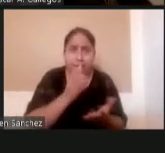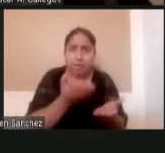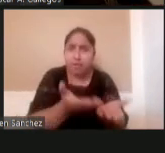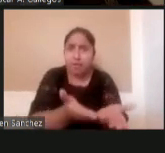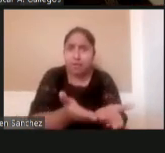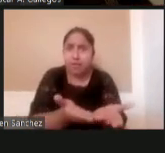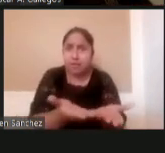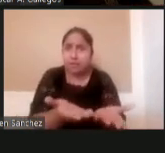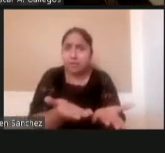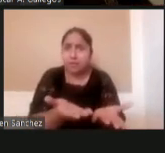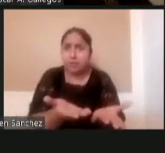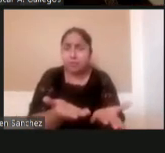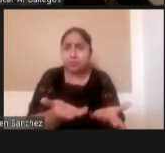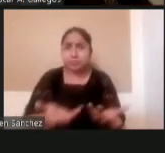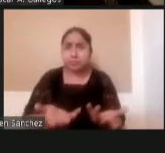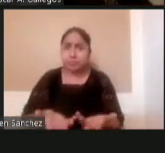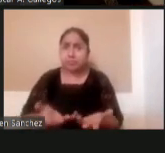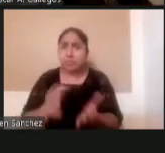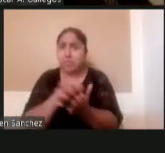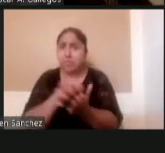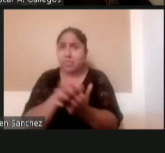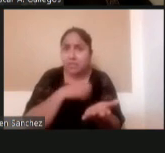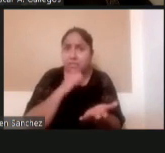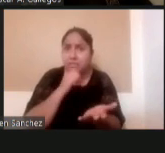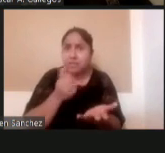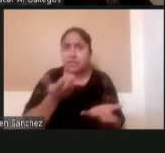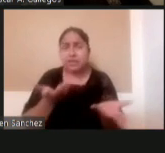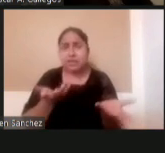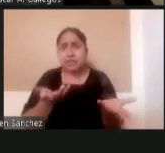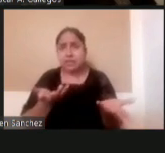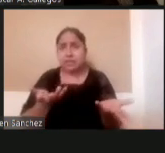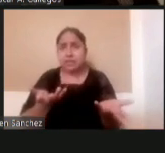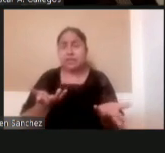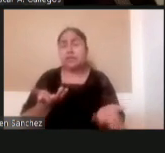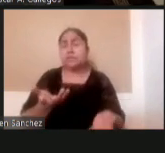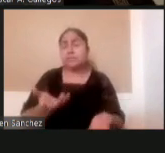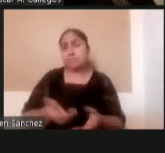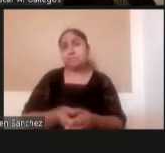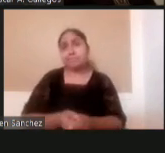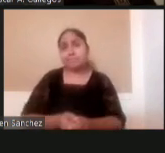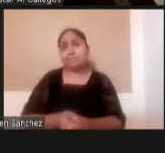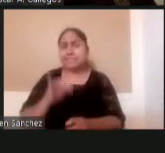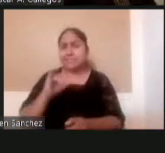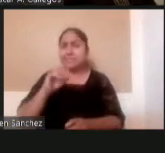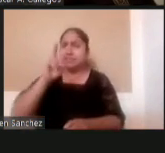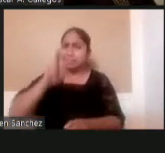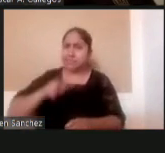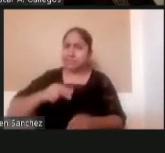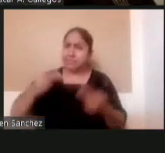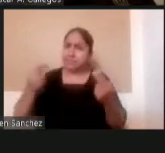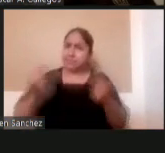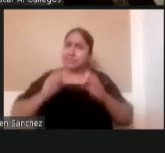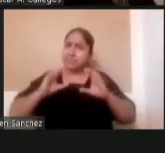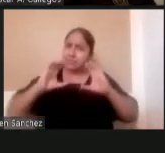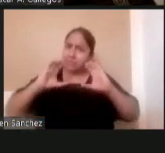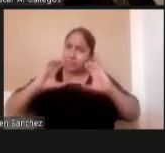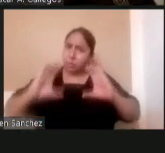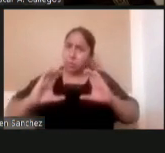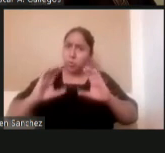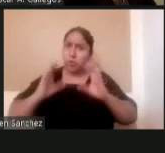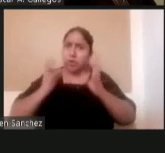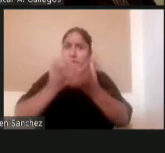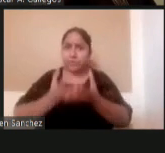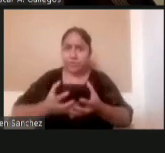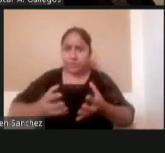Y pues sobre todo por el cuidado al medio ambiente, ¿verdad? Pero me parece inadecuado que